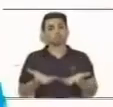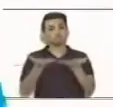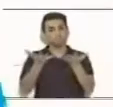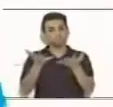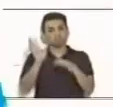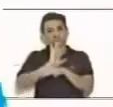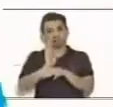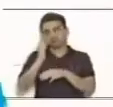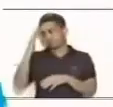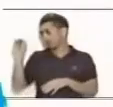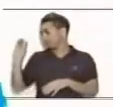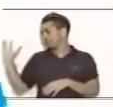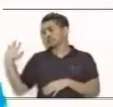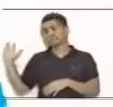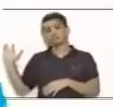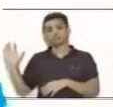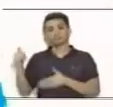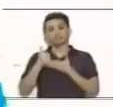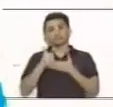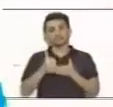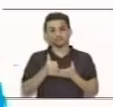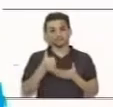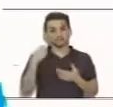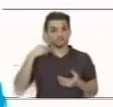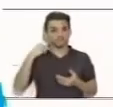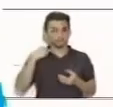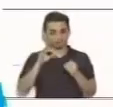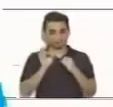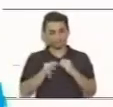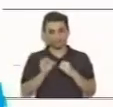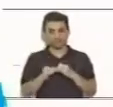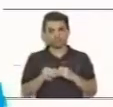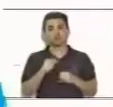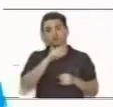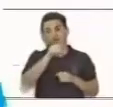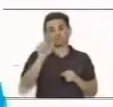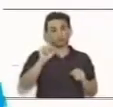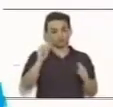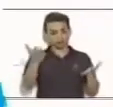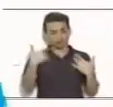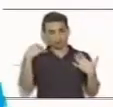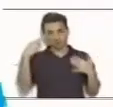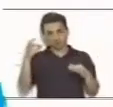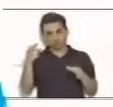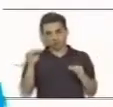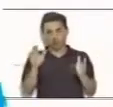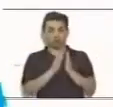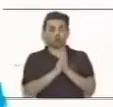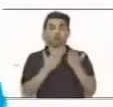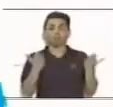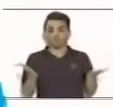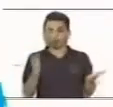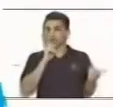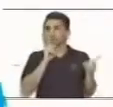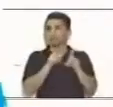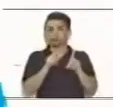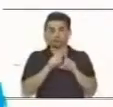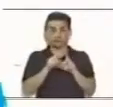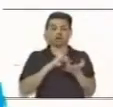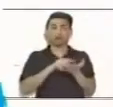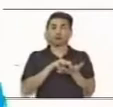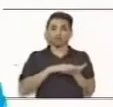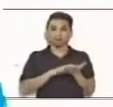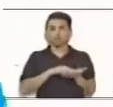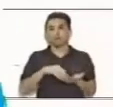días, Mauricio. Gracias por la colaboración. Los invito a que consigan su papel, su cuaderno, su calculadora,